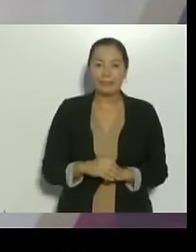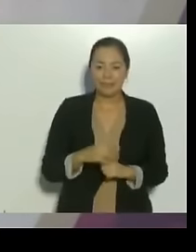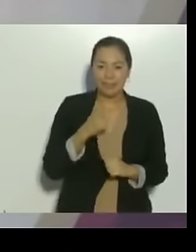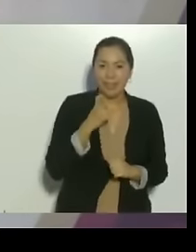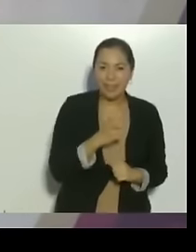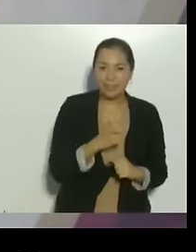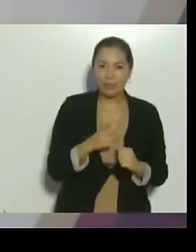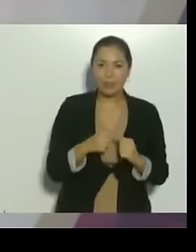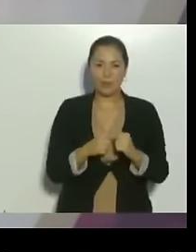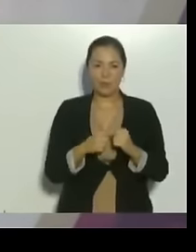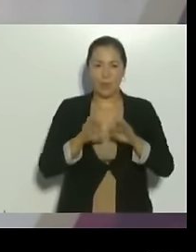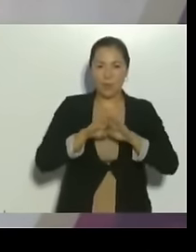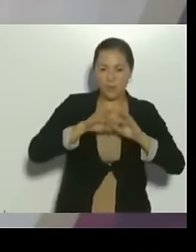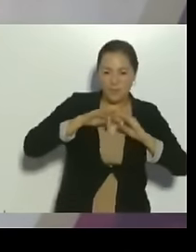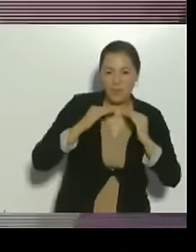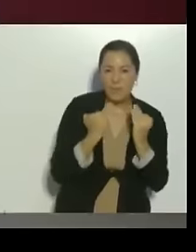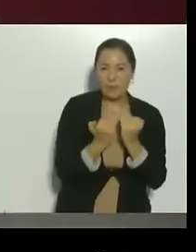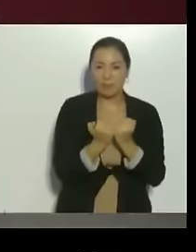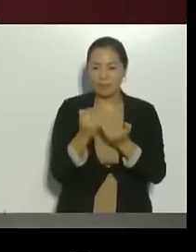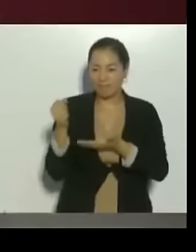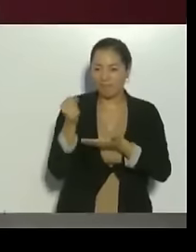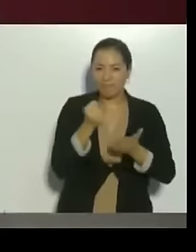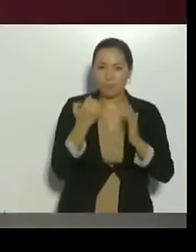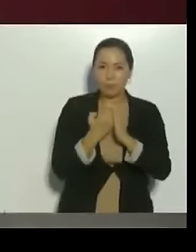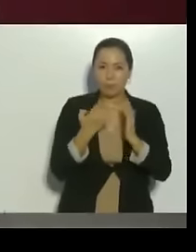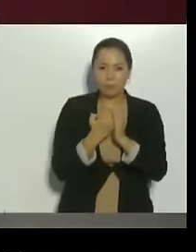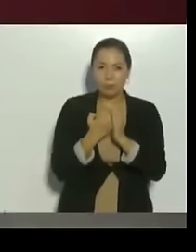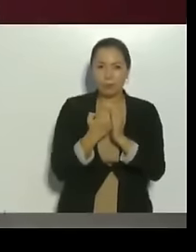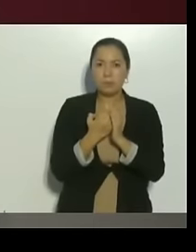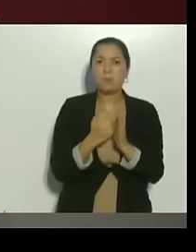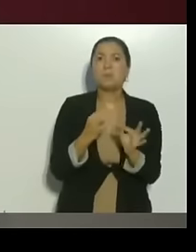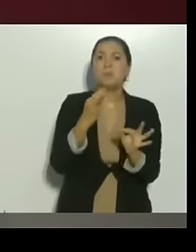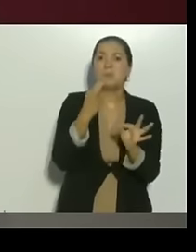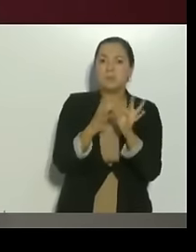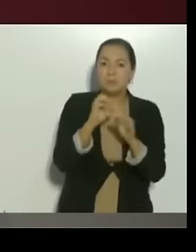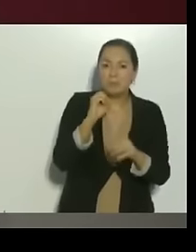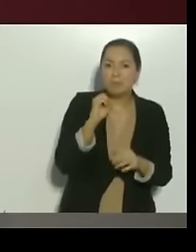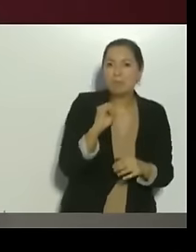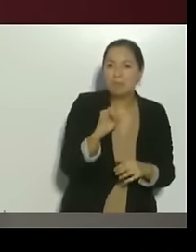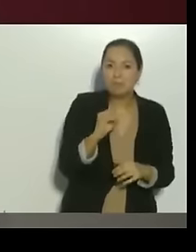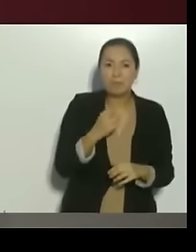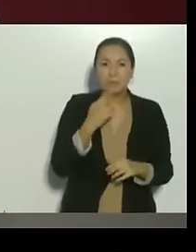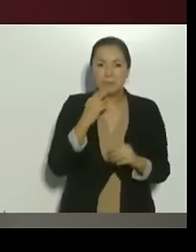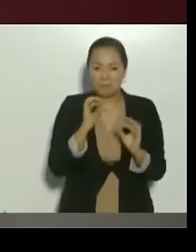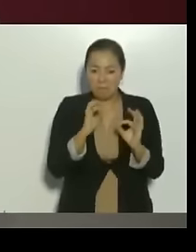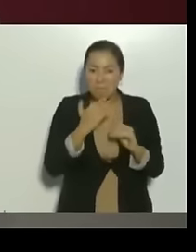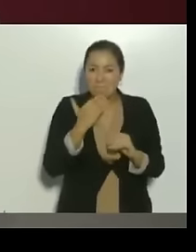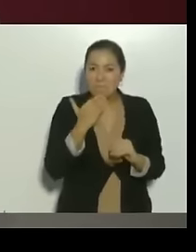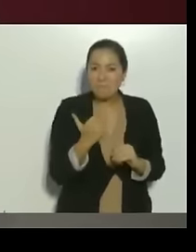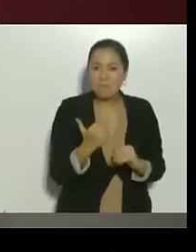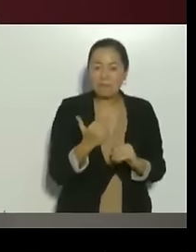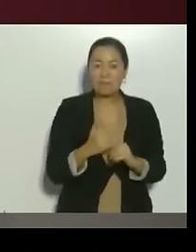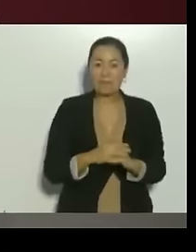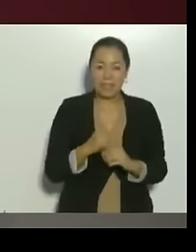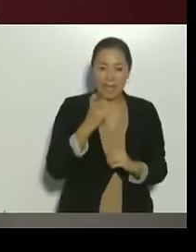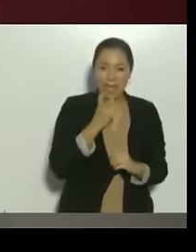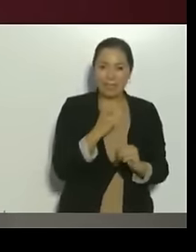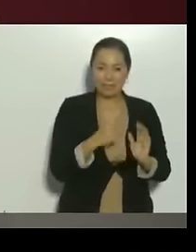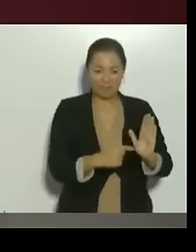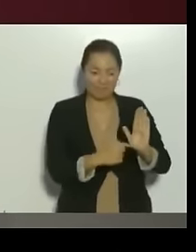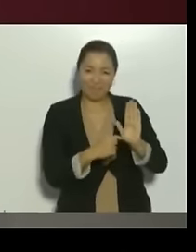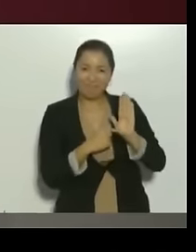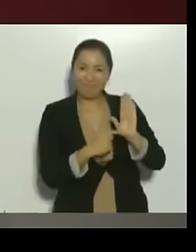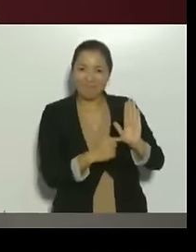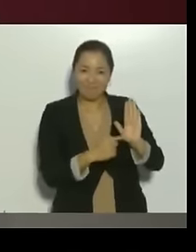estables con unos combustibles que no han subido de precio donde las reservas de este país